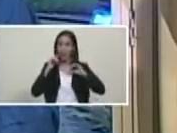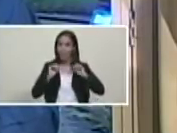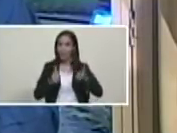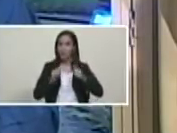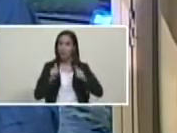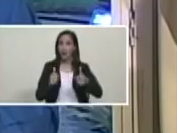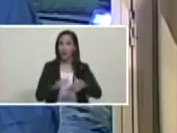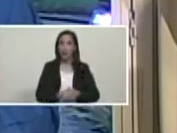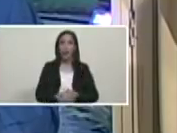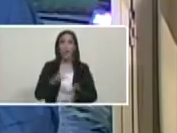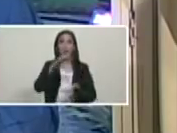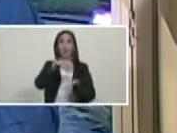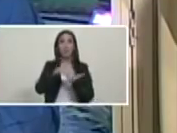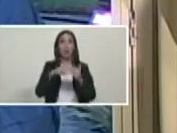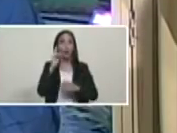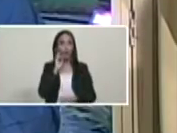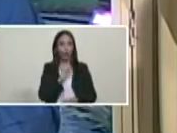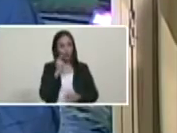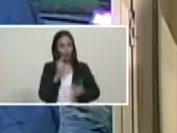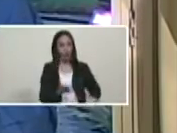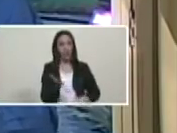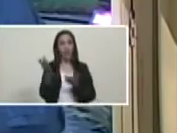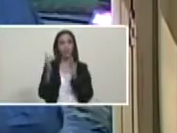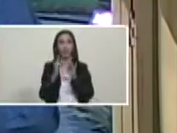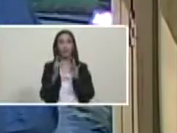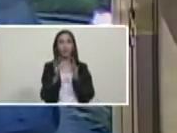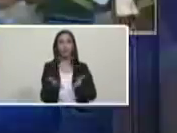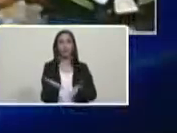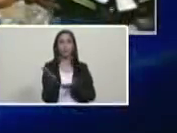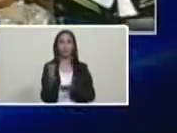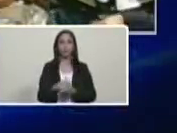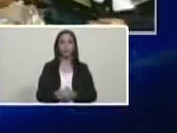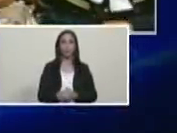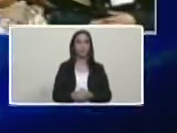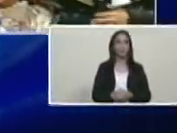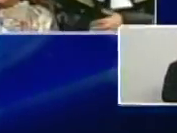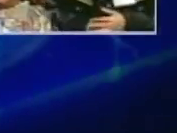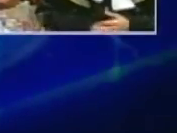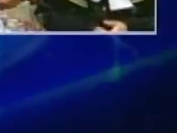2019 en el Estado Bolívar. Adelante, Bolívar.